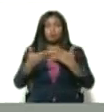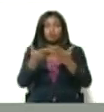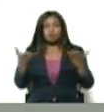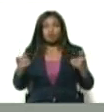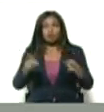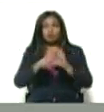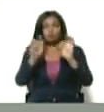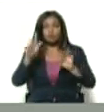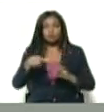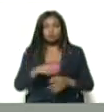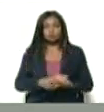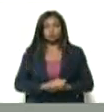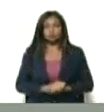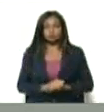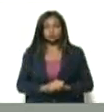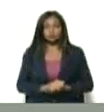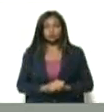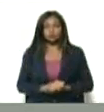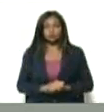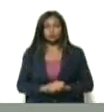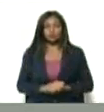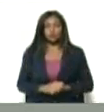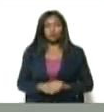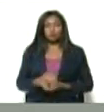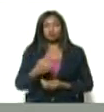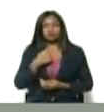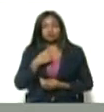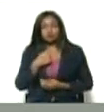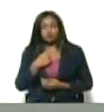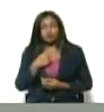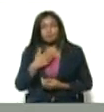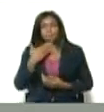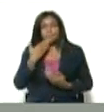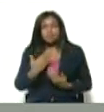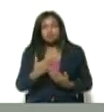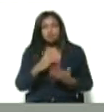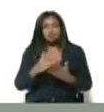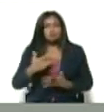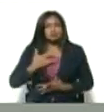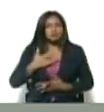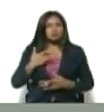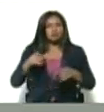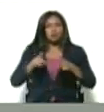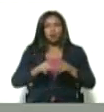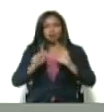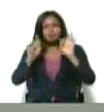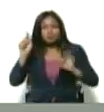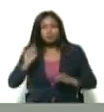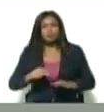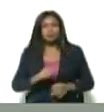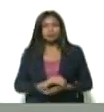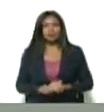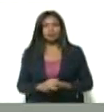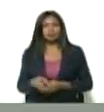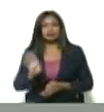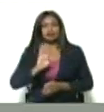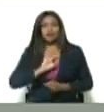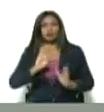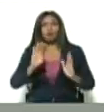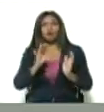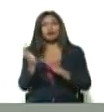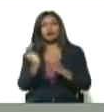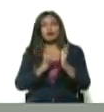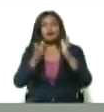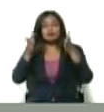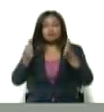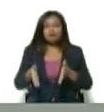tiempos. Bueno, mi oración, mi sentimiento como cristiano,